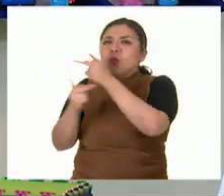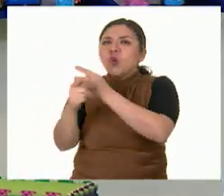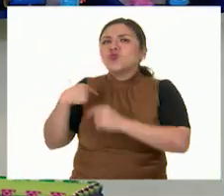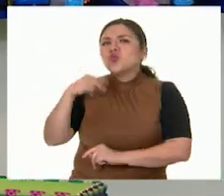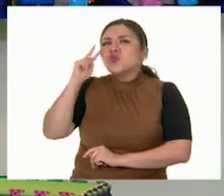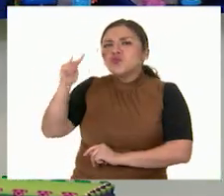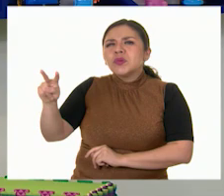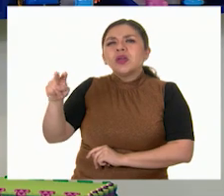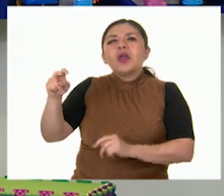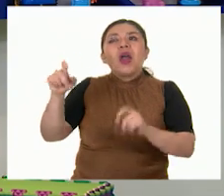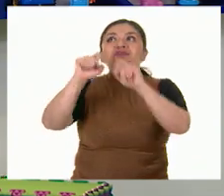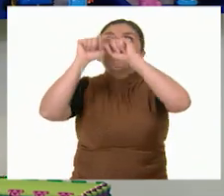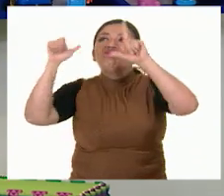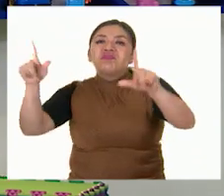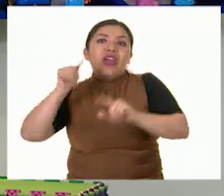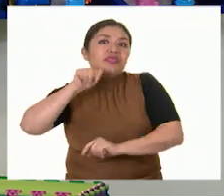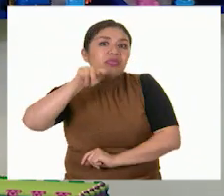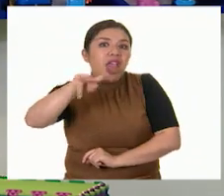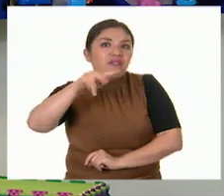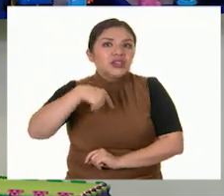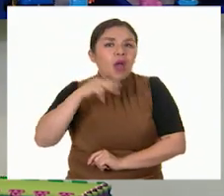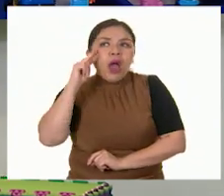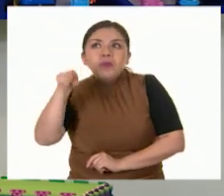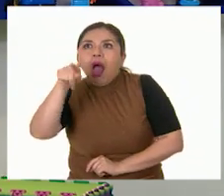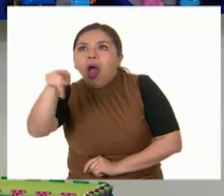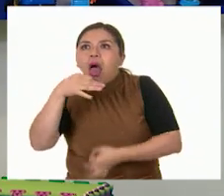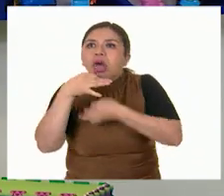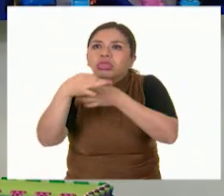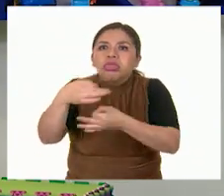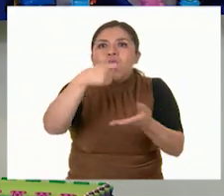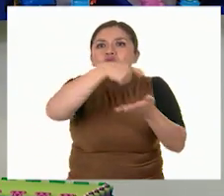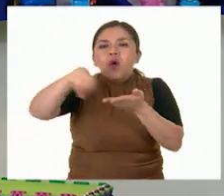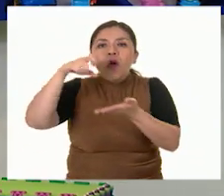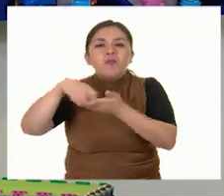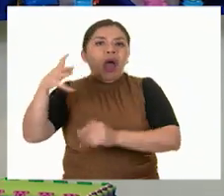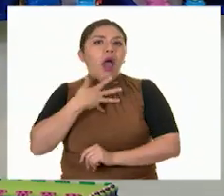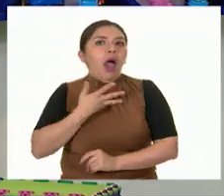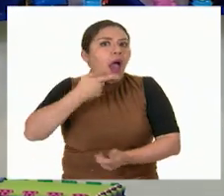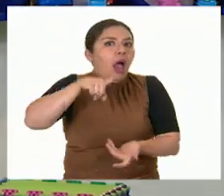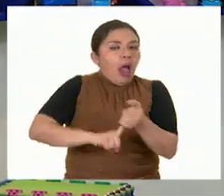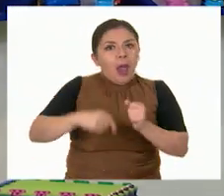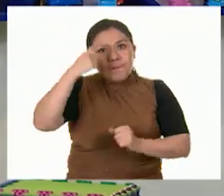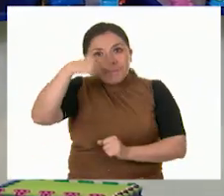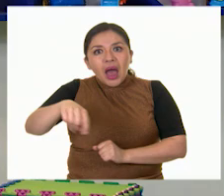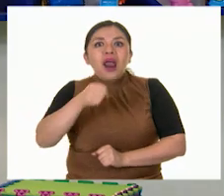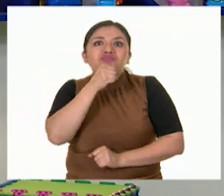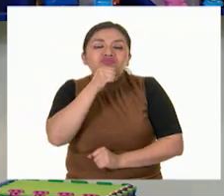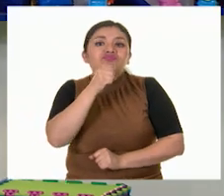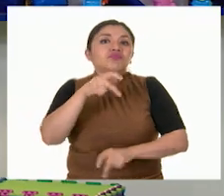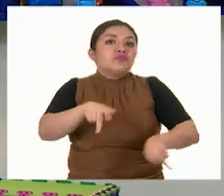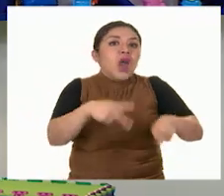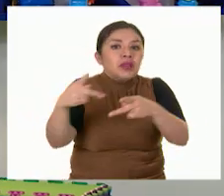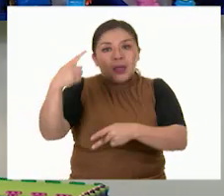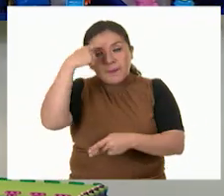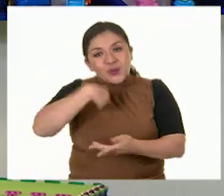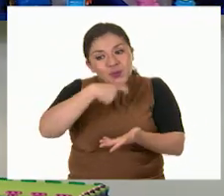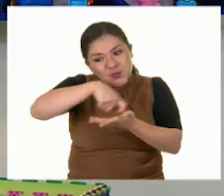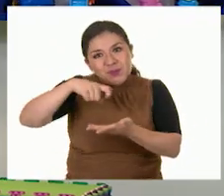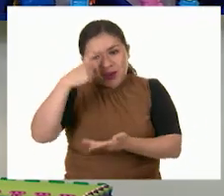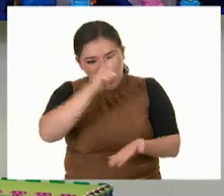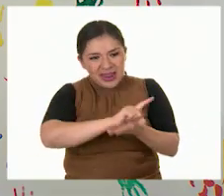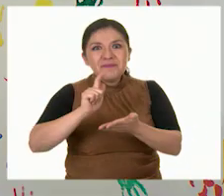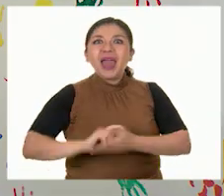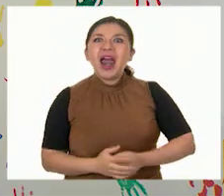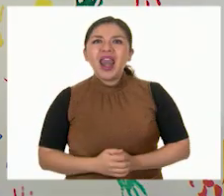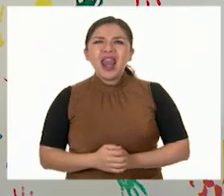con la mejor publicidad en la televisión y miles de frases llamativas en el empaque para que limpien mejor, ¿no es así?